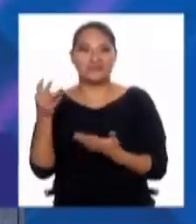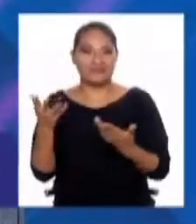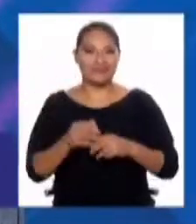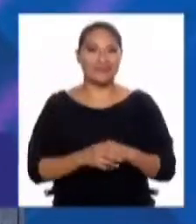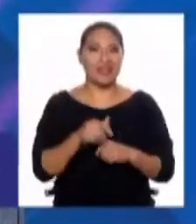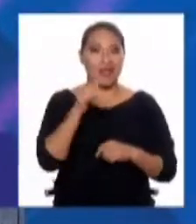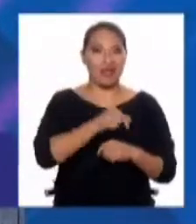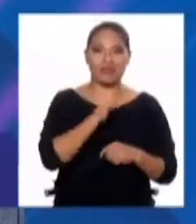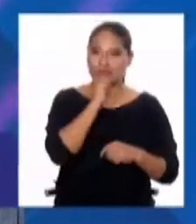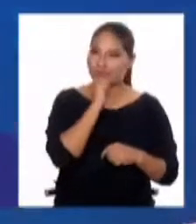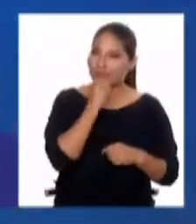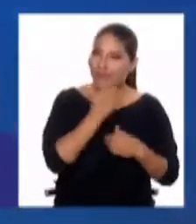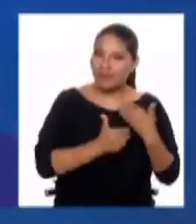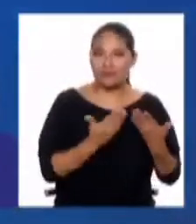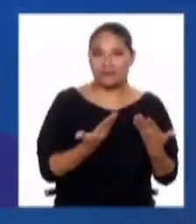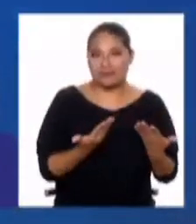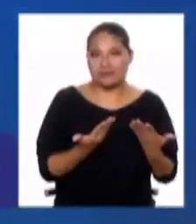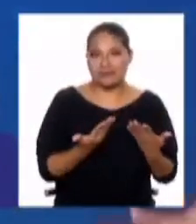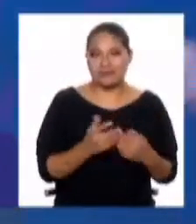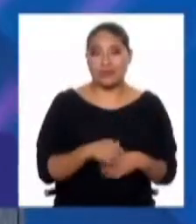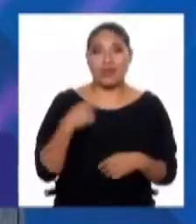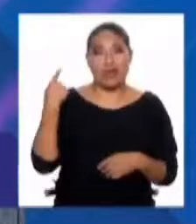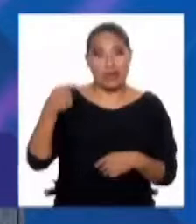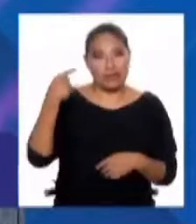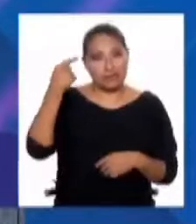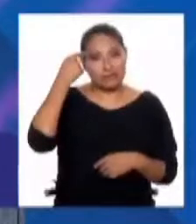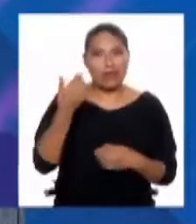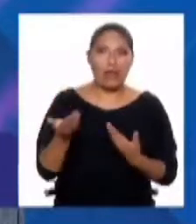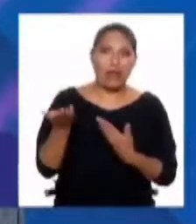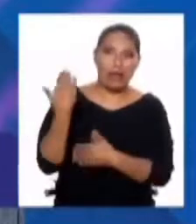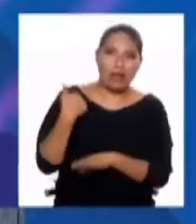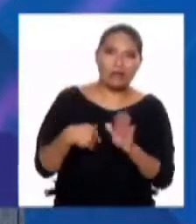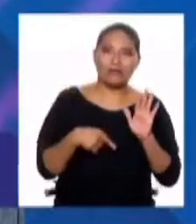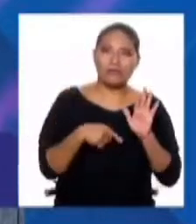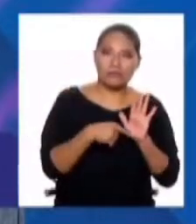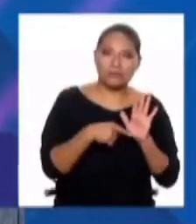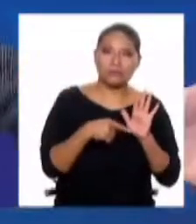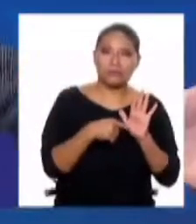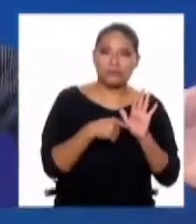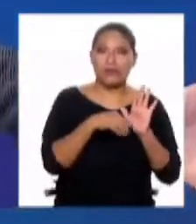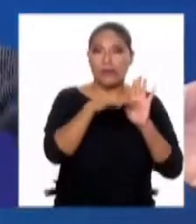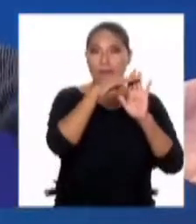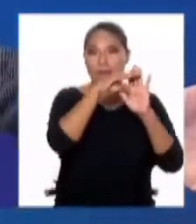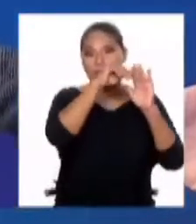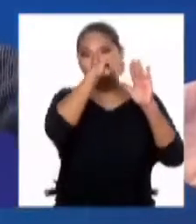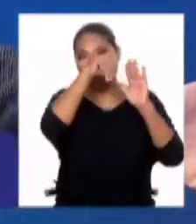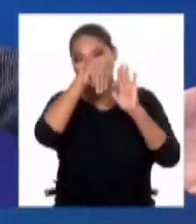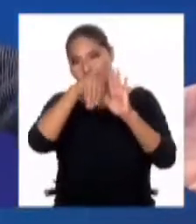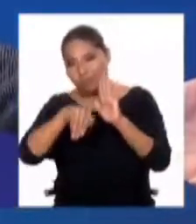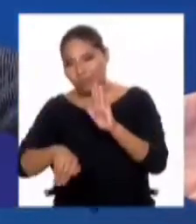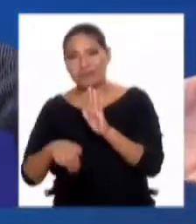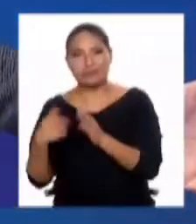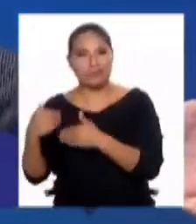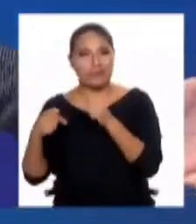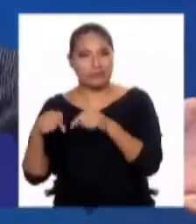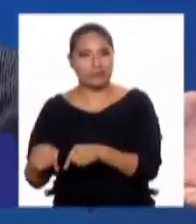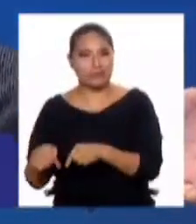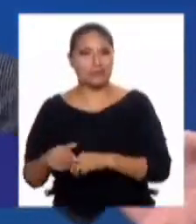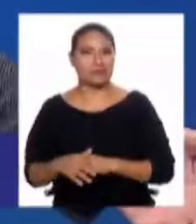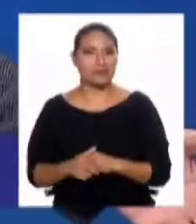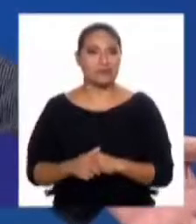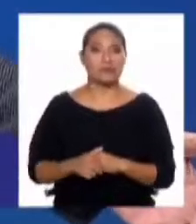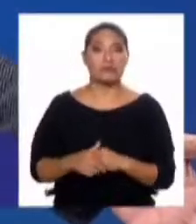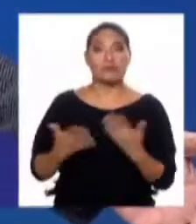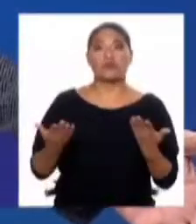mejorar para negativo, ¿no? Por eso digo, o sea, ha ido de menos a más, o sea, estamos cada vez peor. Entonces. Bueno, yo me